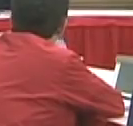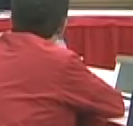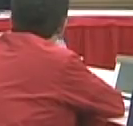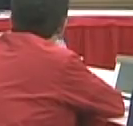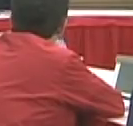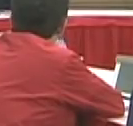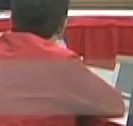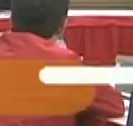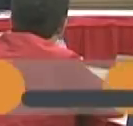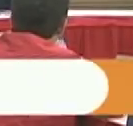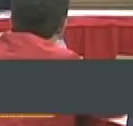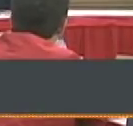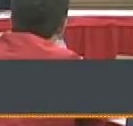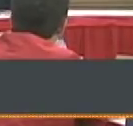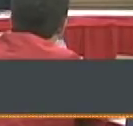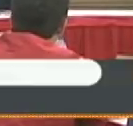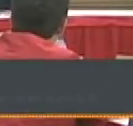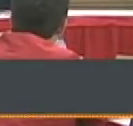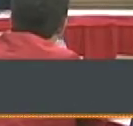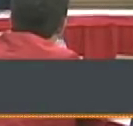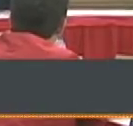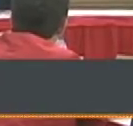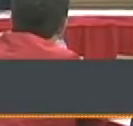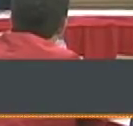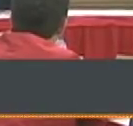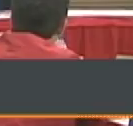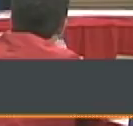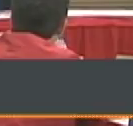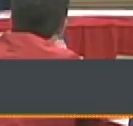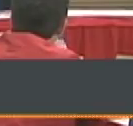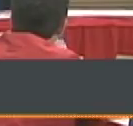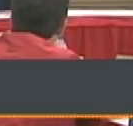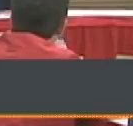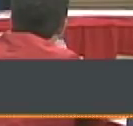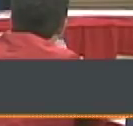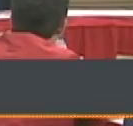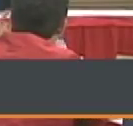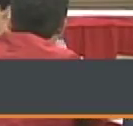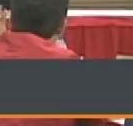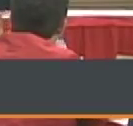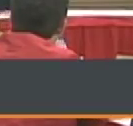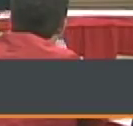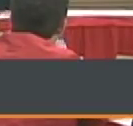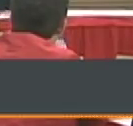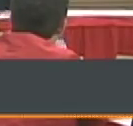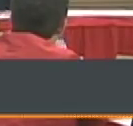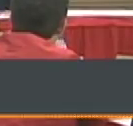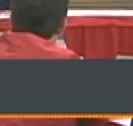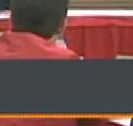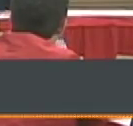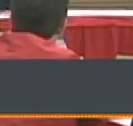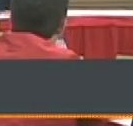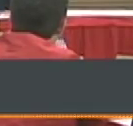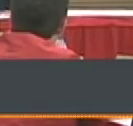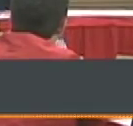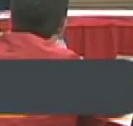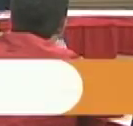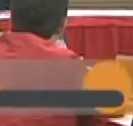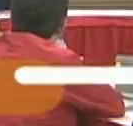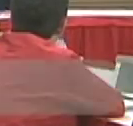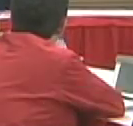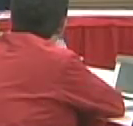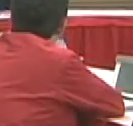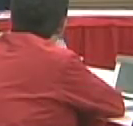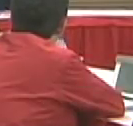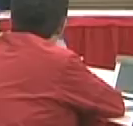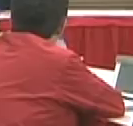Bien, muchísimas gracias por el contacto. A esta hora lo establecemos desde el poliedro de Caracas. Se realiza una importante reunión con el alto mando político. De inmediato vamos a escuchar